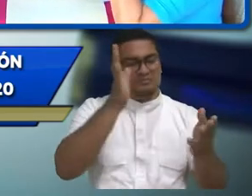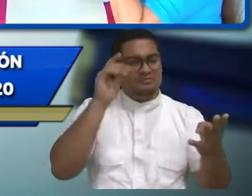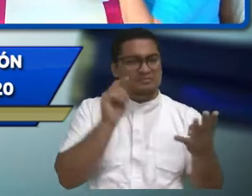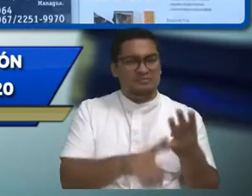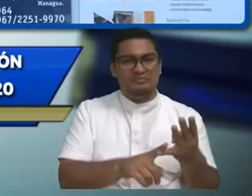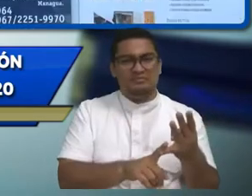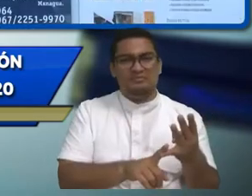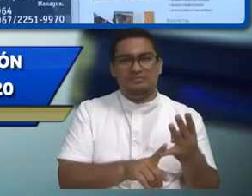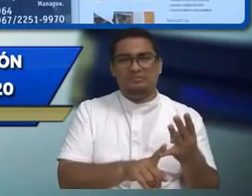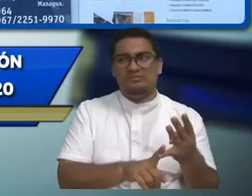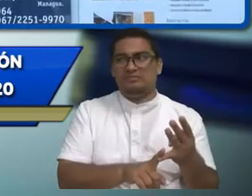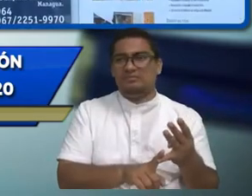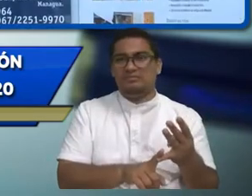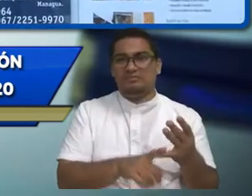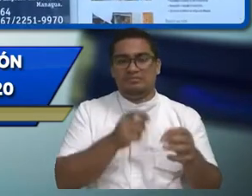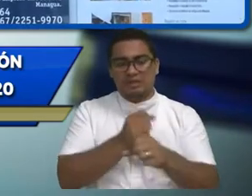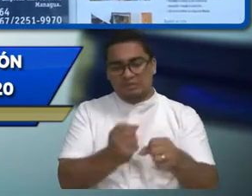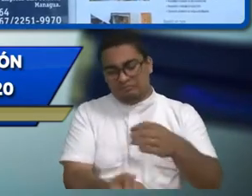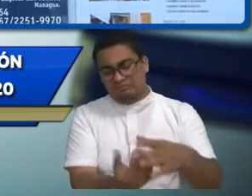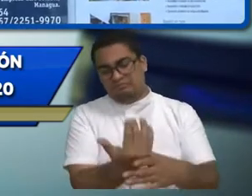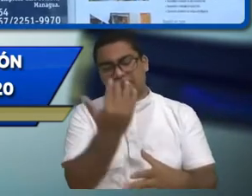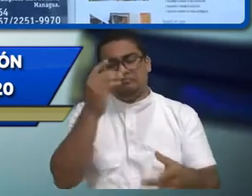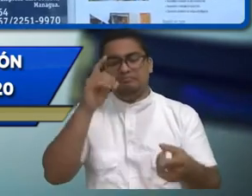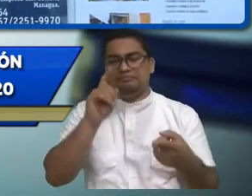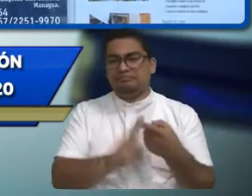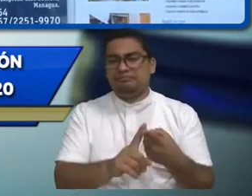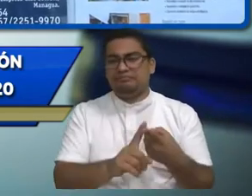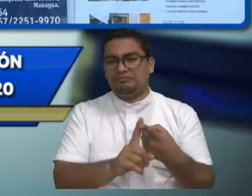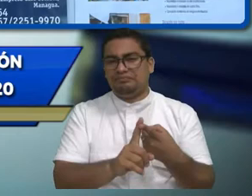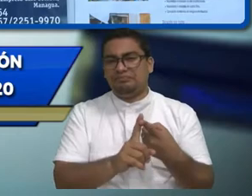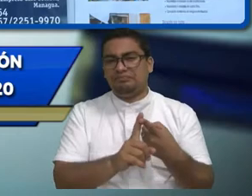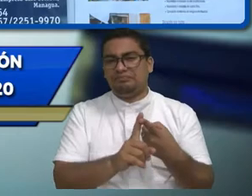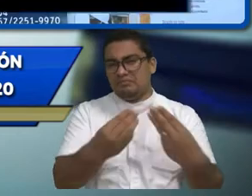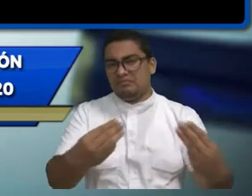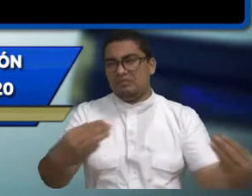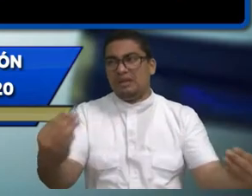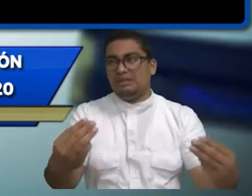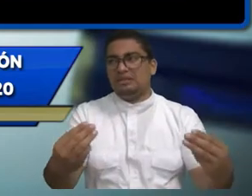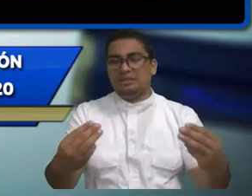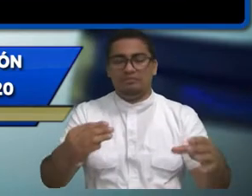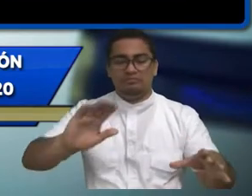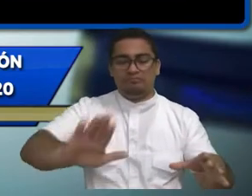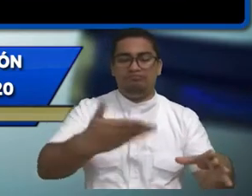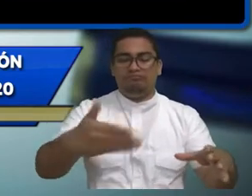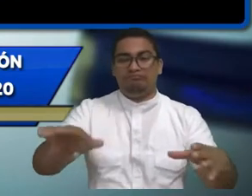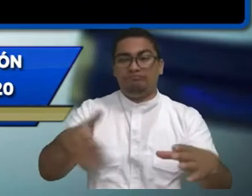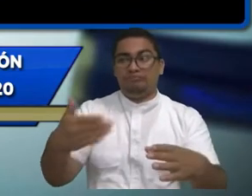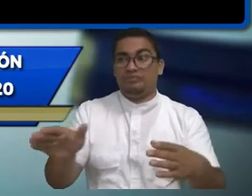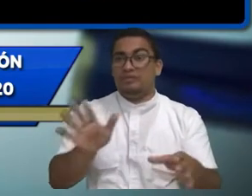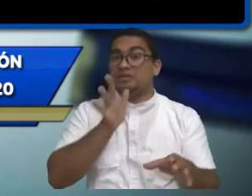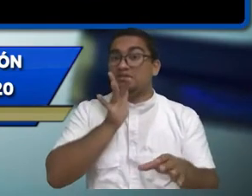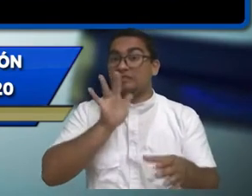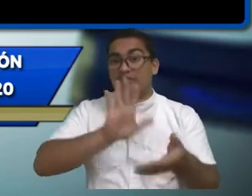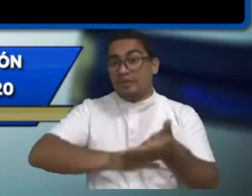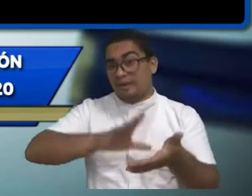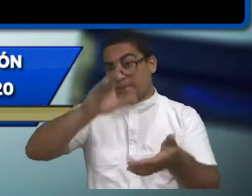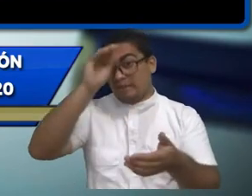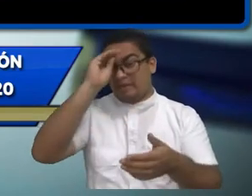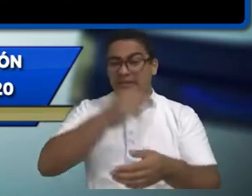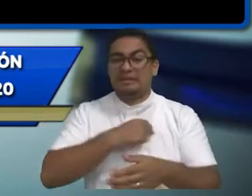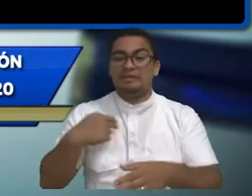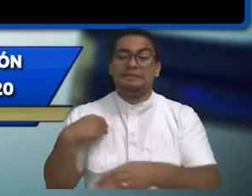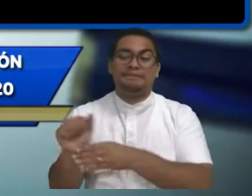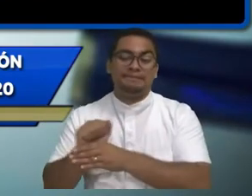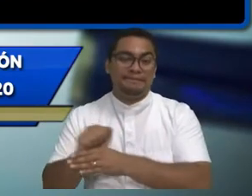insumo para la producción en el campo llámese material para la preparación de los alimentos porque el chavalo tiene que aprender haciendo y